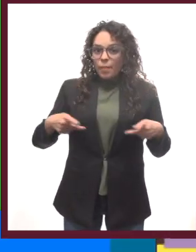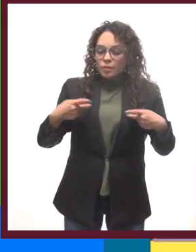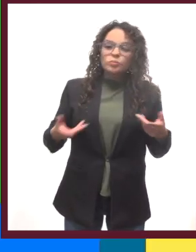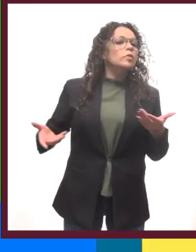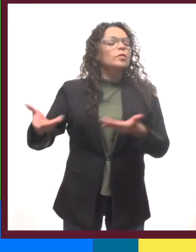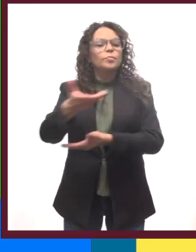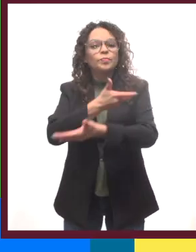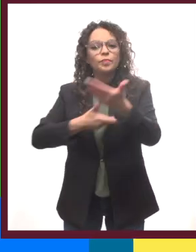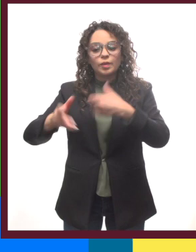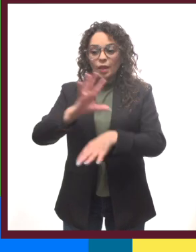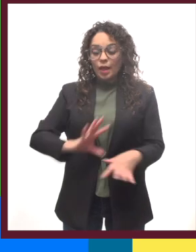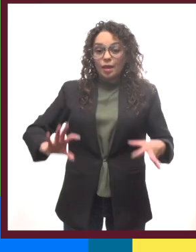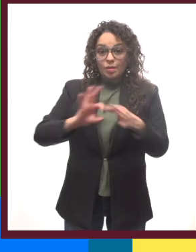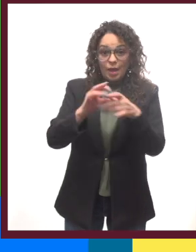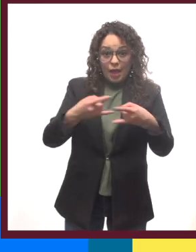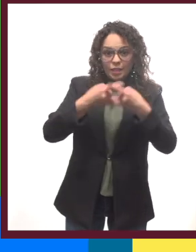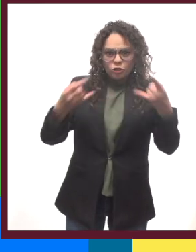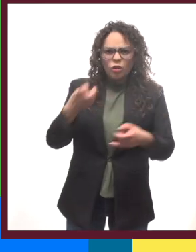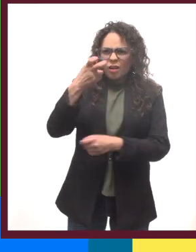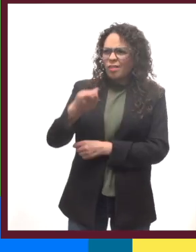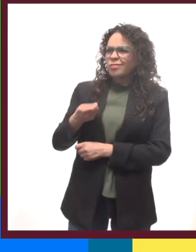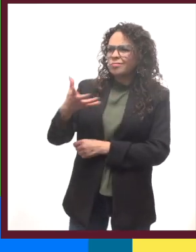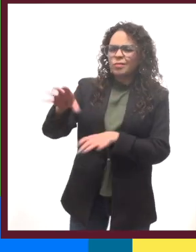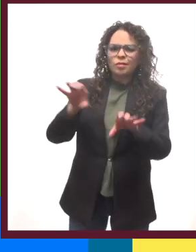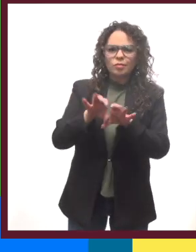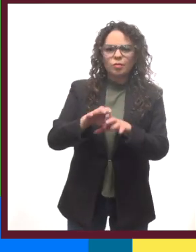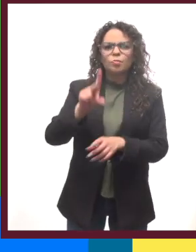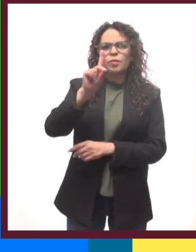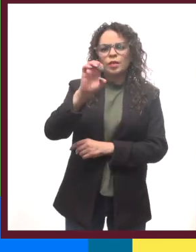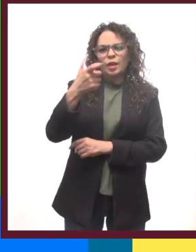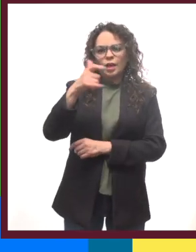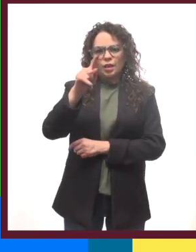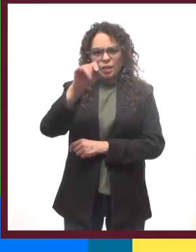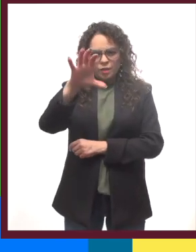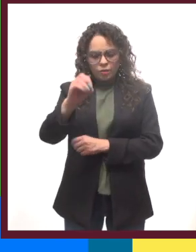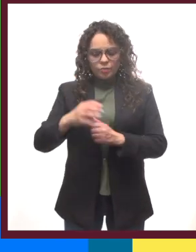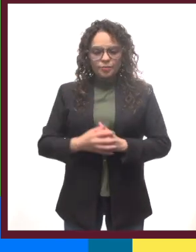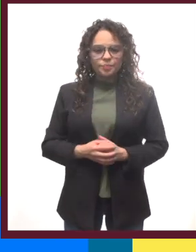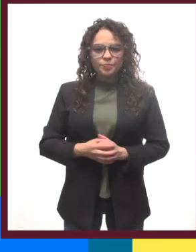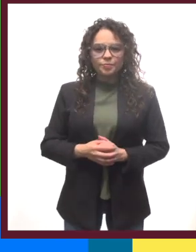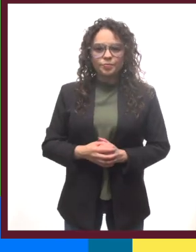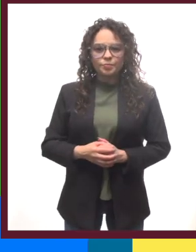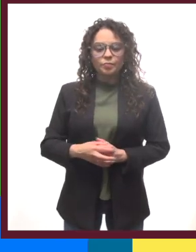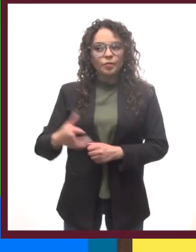los personajes y forma parte de la historia, se le conoce como diegético.